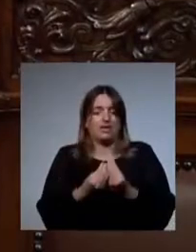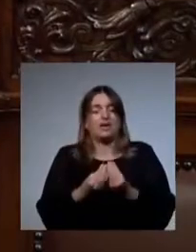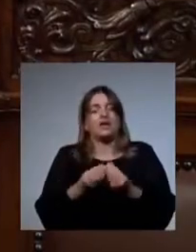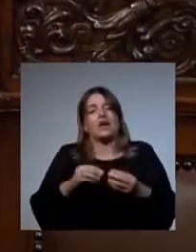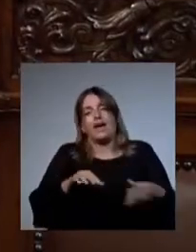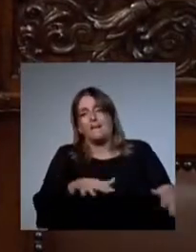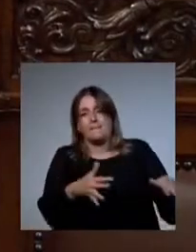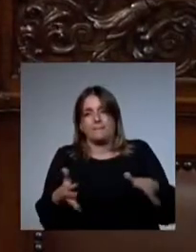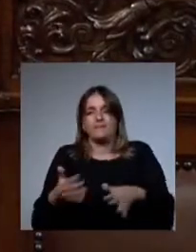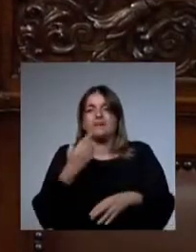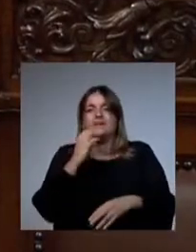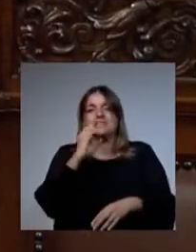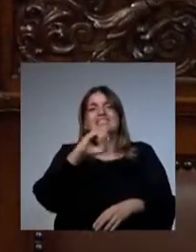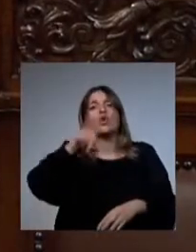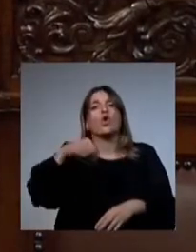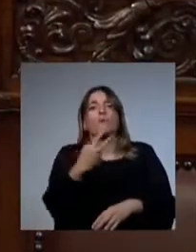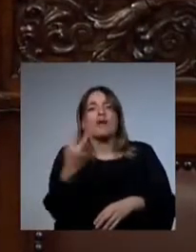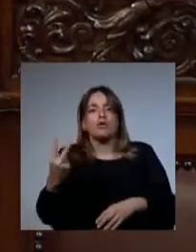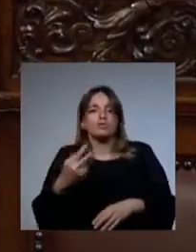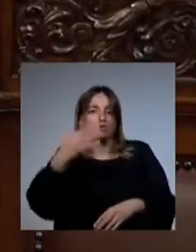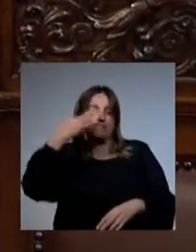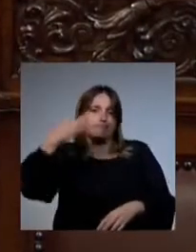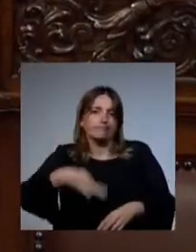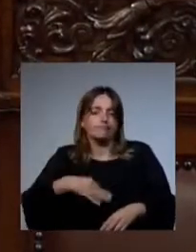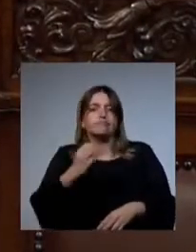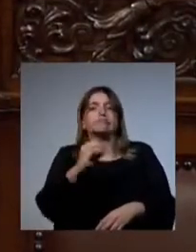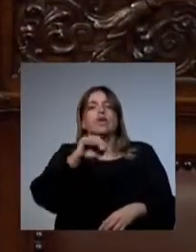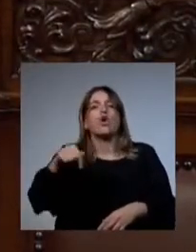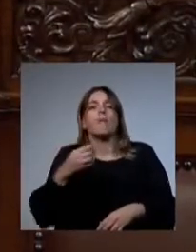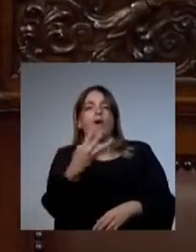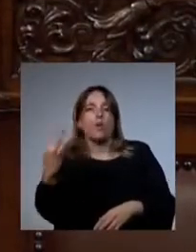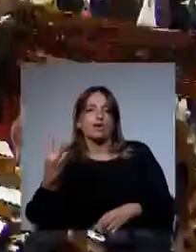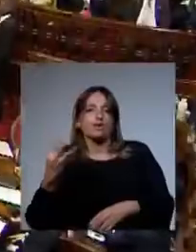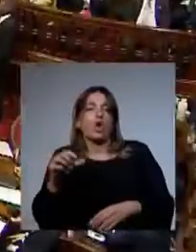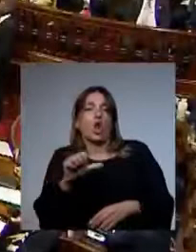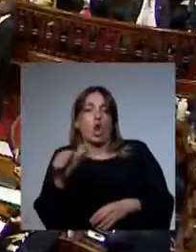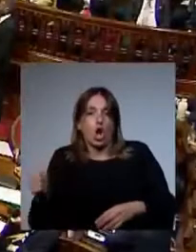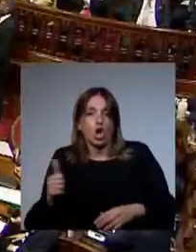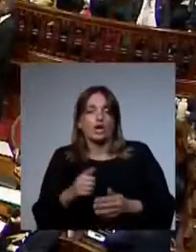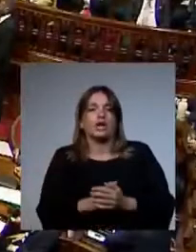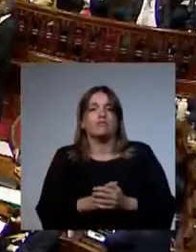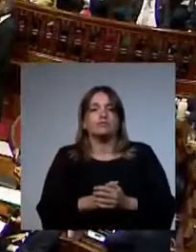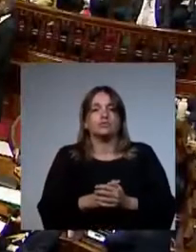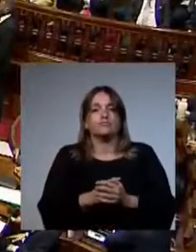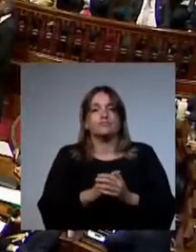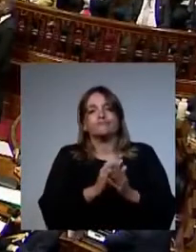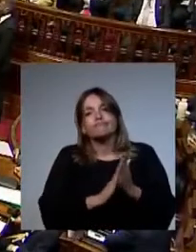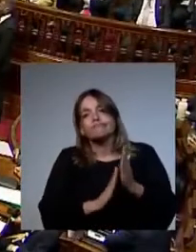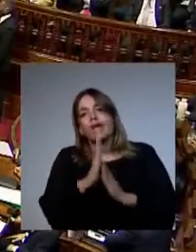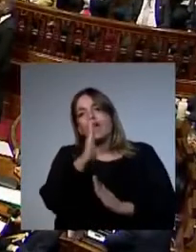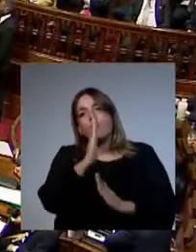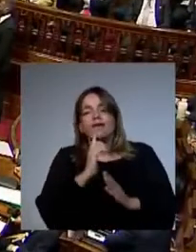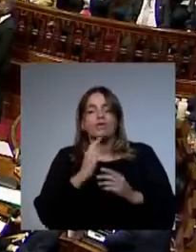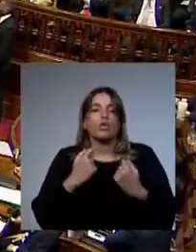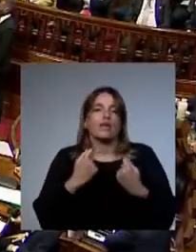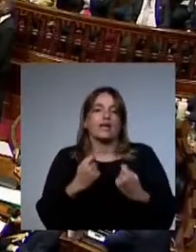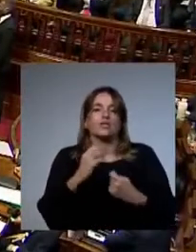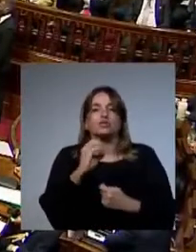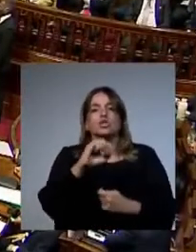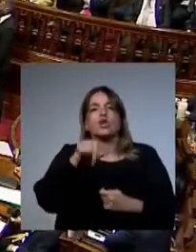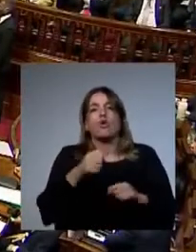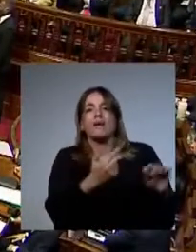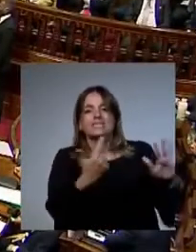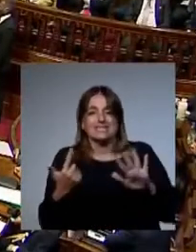estimado en 0,2 y el efectivo fue 0,4. El aumento real del gasto en 0,7 y